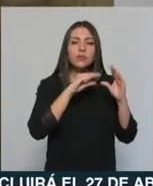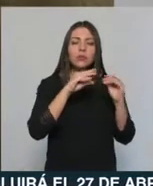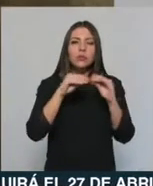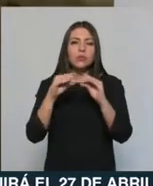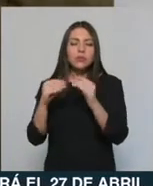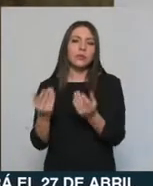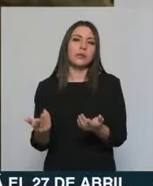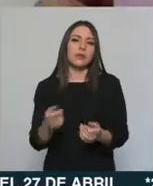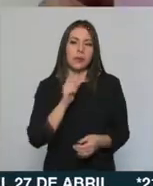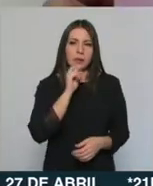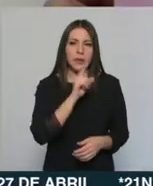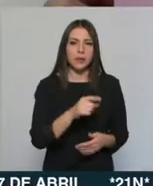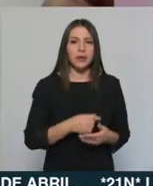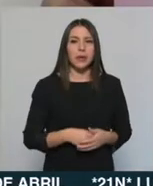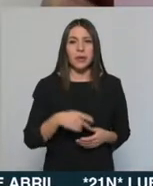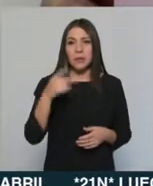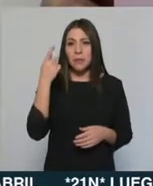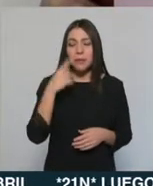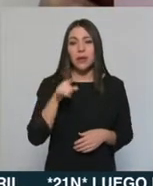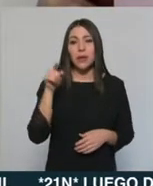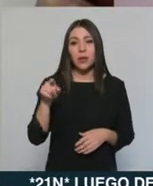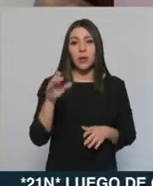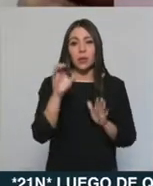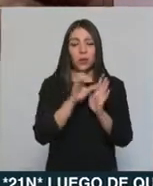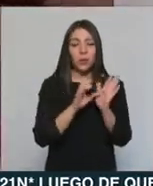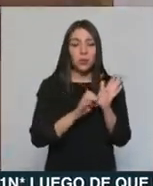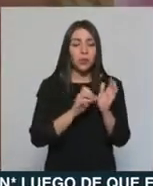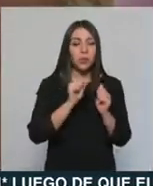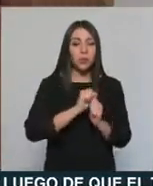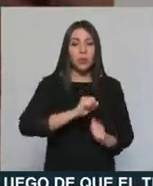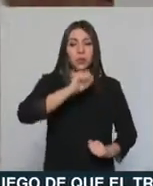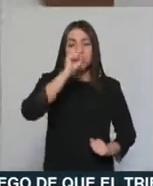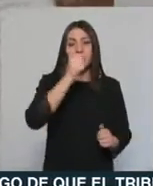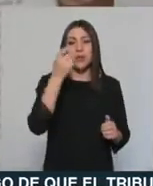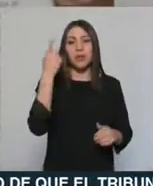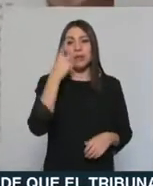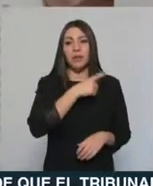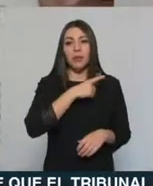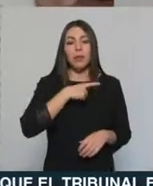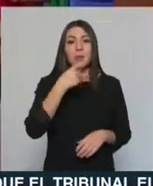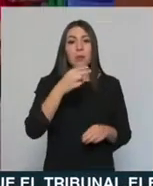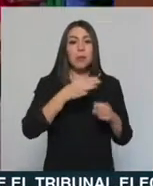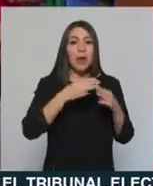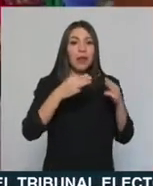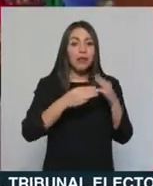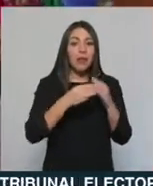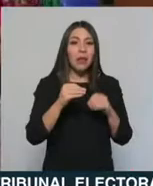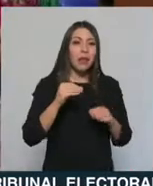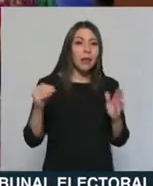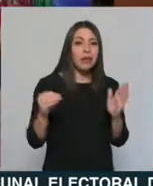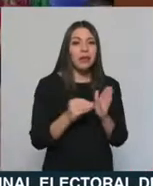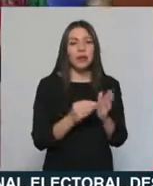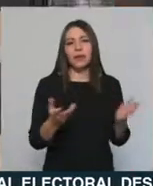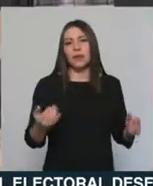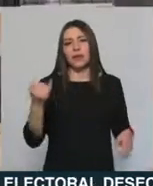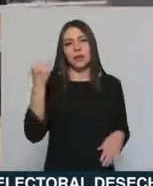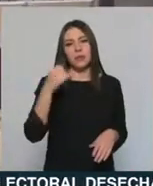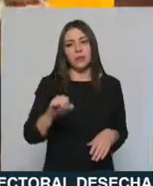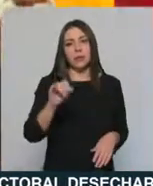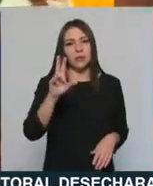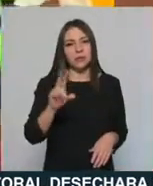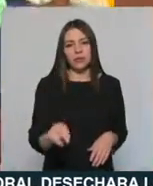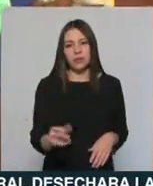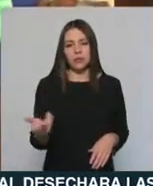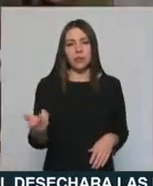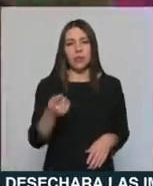pero que en la Constitución esté la tira de materias es un absurdo, ¿no? Ahí tenemos un pendiente en materia de